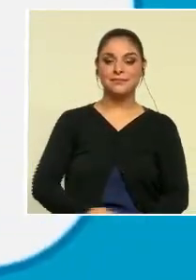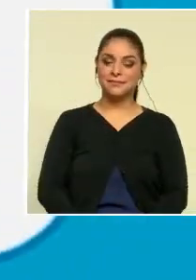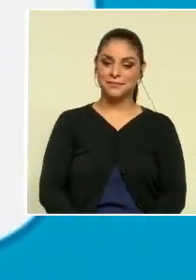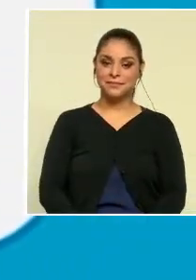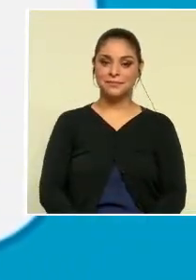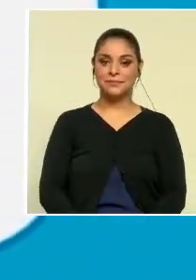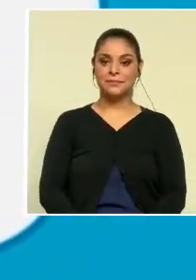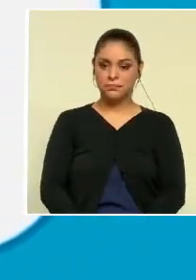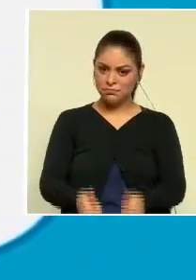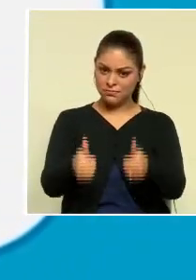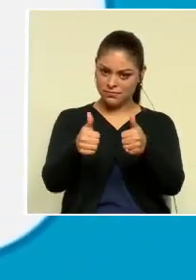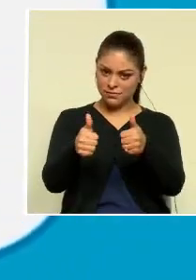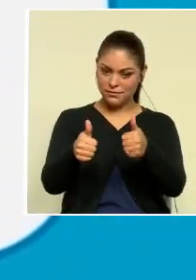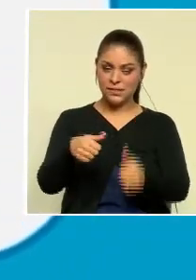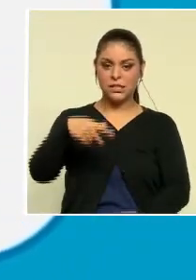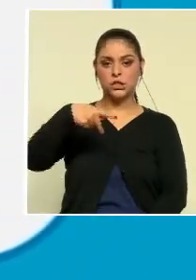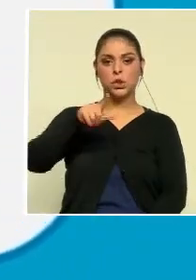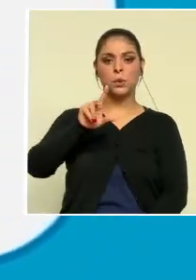bien hecho plus